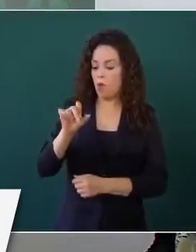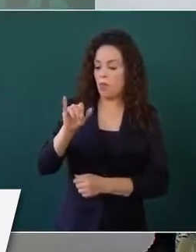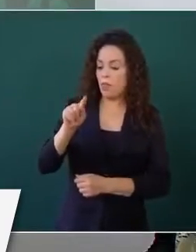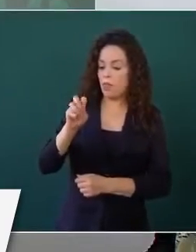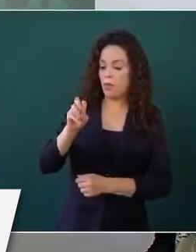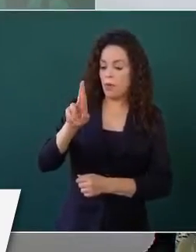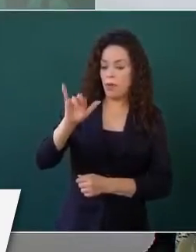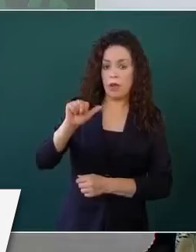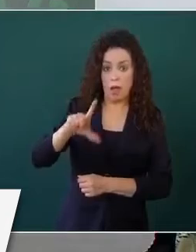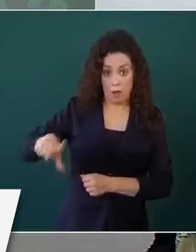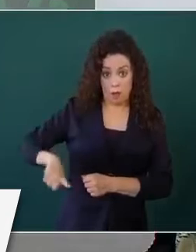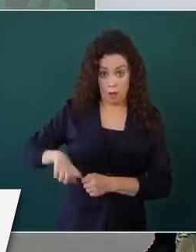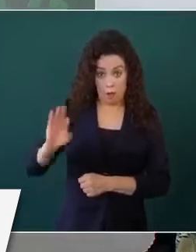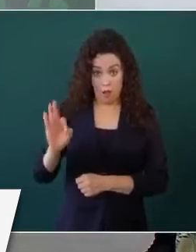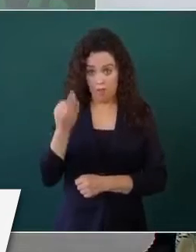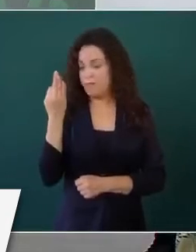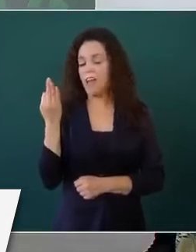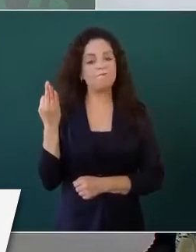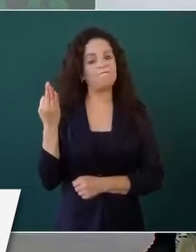Corresponde